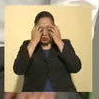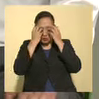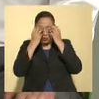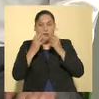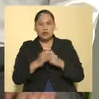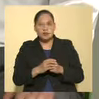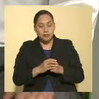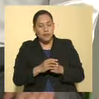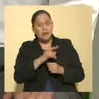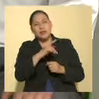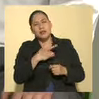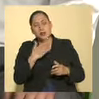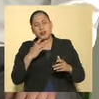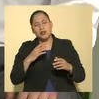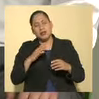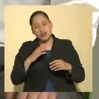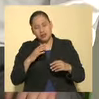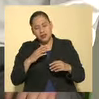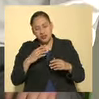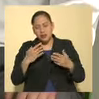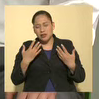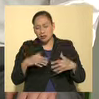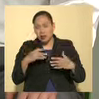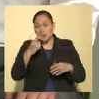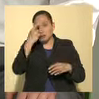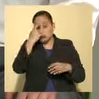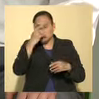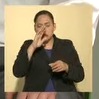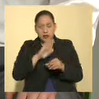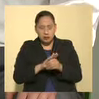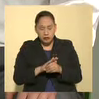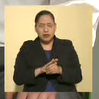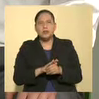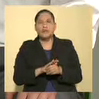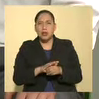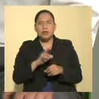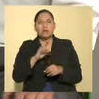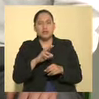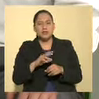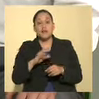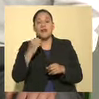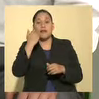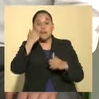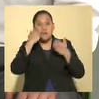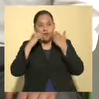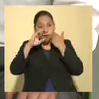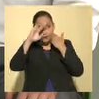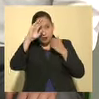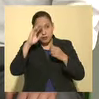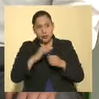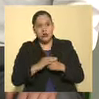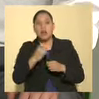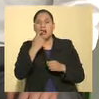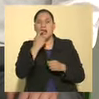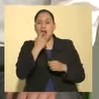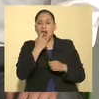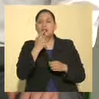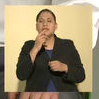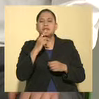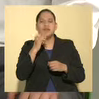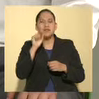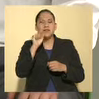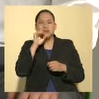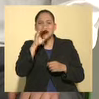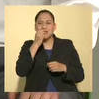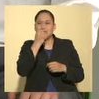evidentemente malestar, congestión, uh-huh, fiebre, mal aliento.